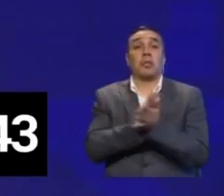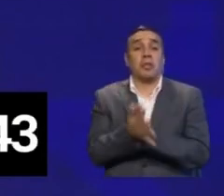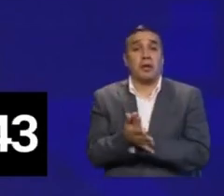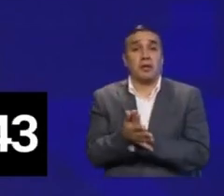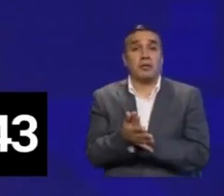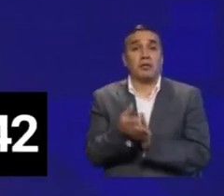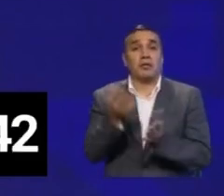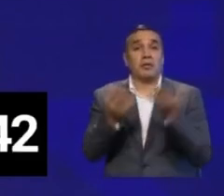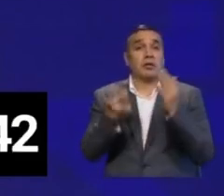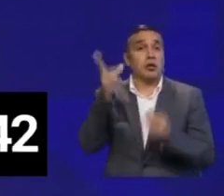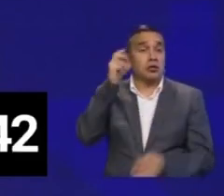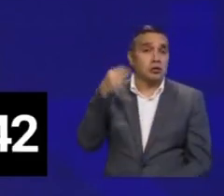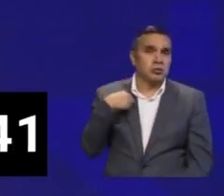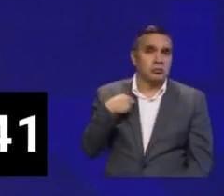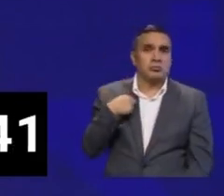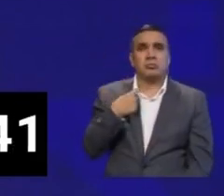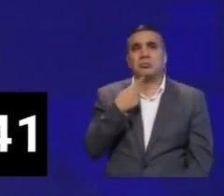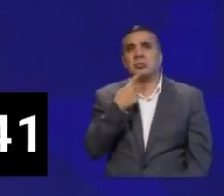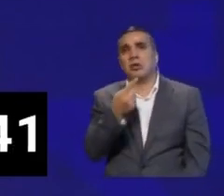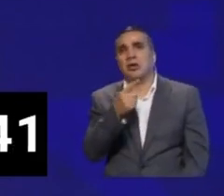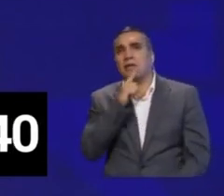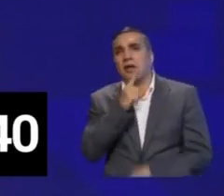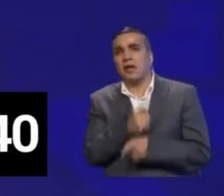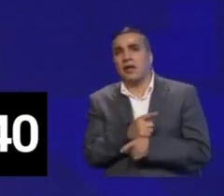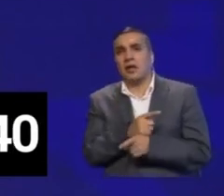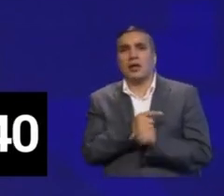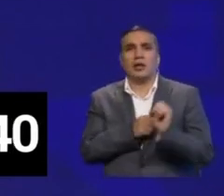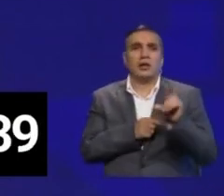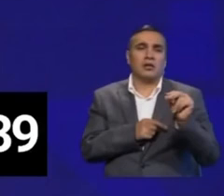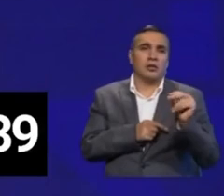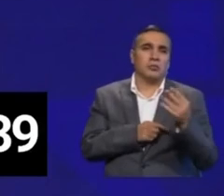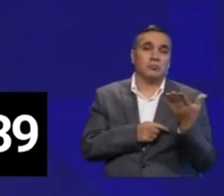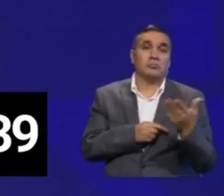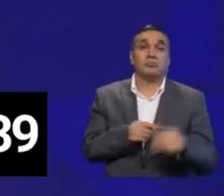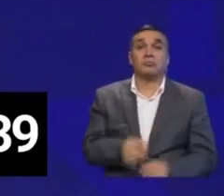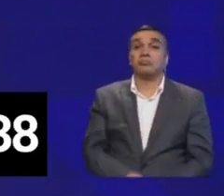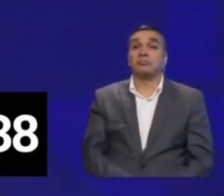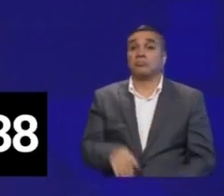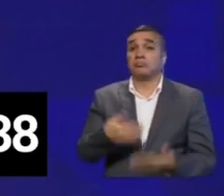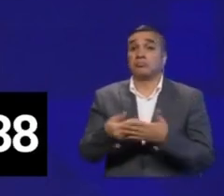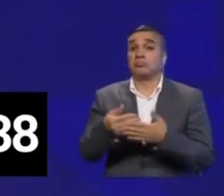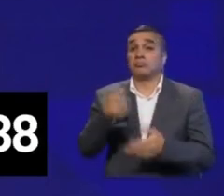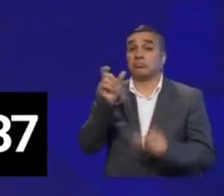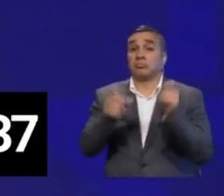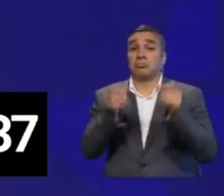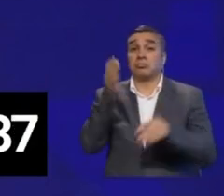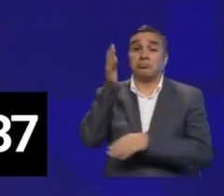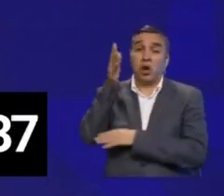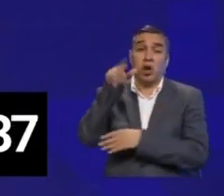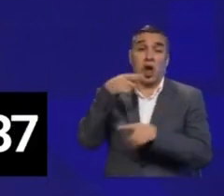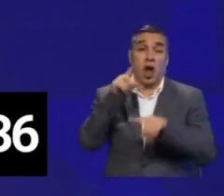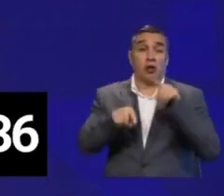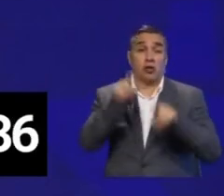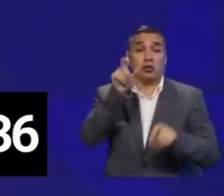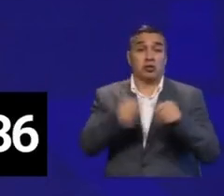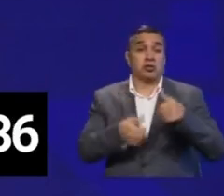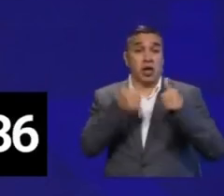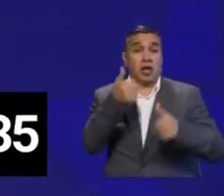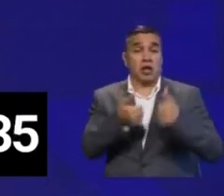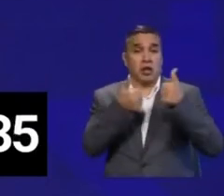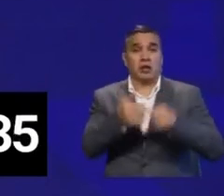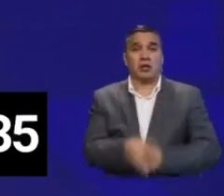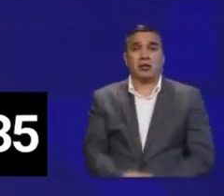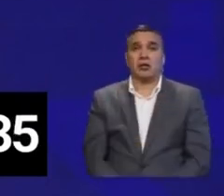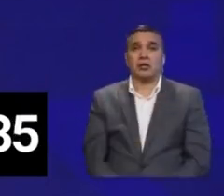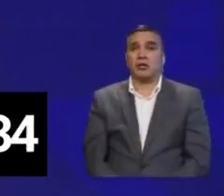y dice eso que están diciendo es verdad? Entre las intervenciones que tuvimos hoy, las que en